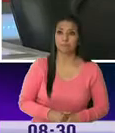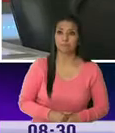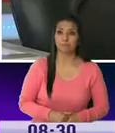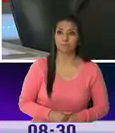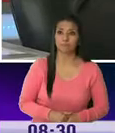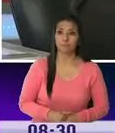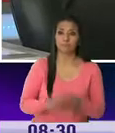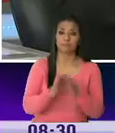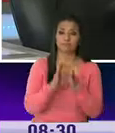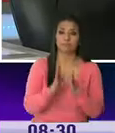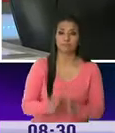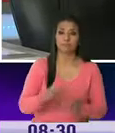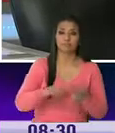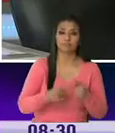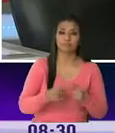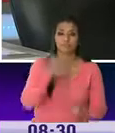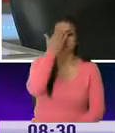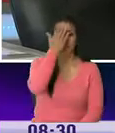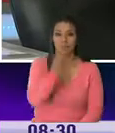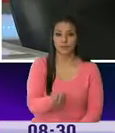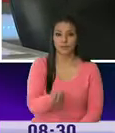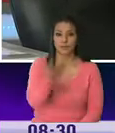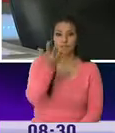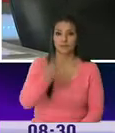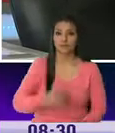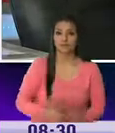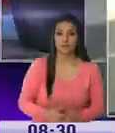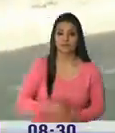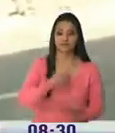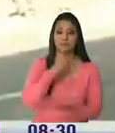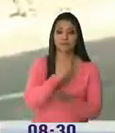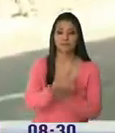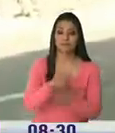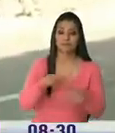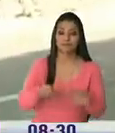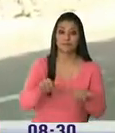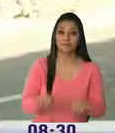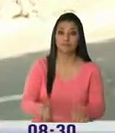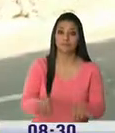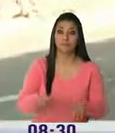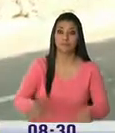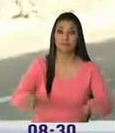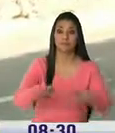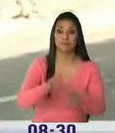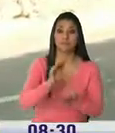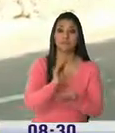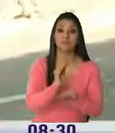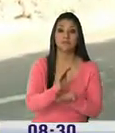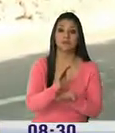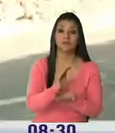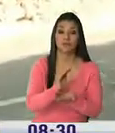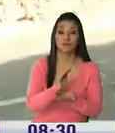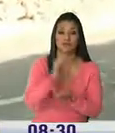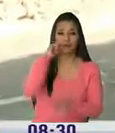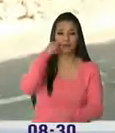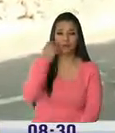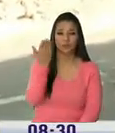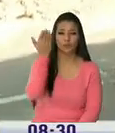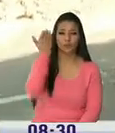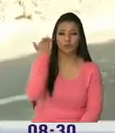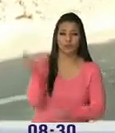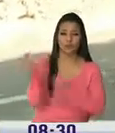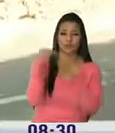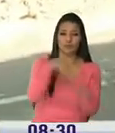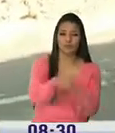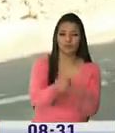Robert, amigos televidentes, un excelente día para todos ustedes. Así es, nosotros estamos aquí en el sector de San Roque. Recordemos que hace unos días asistimos al